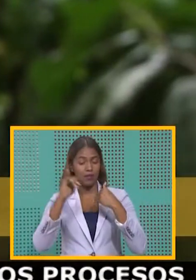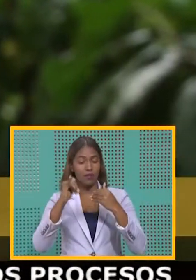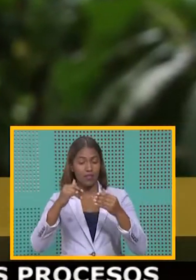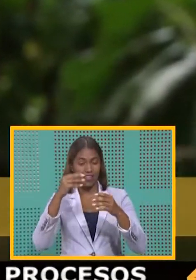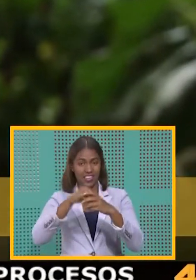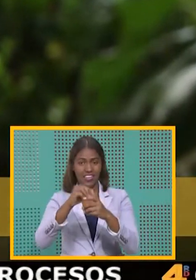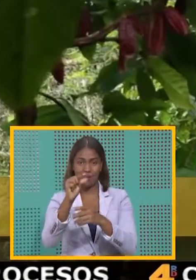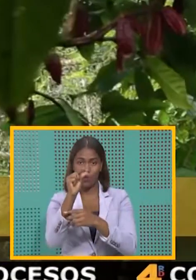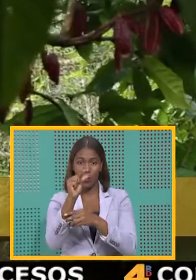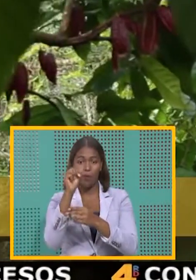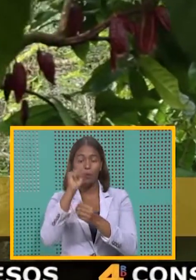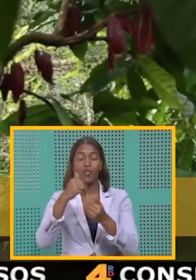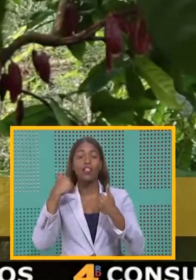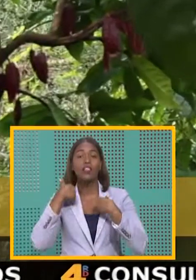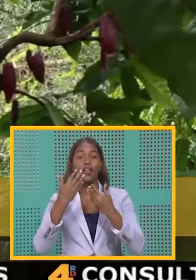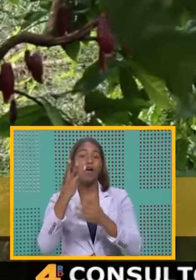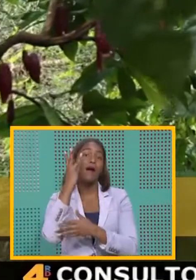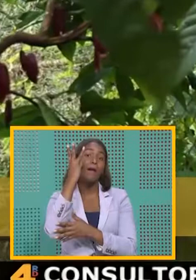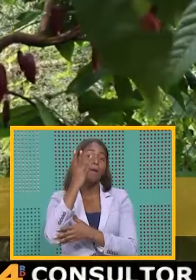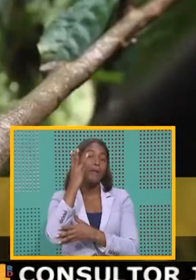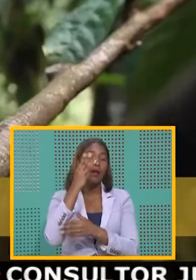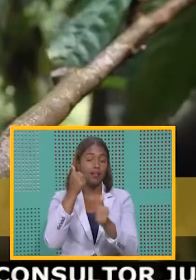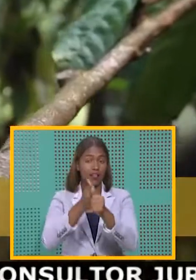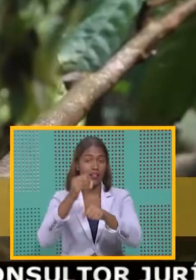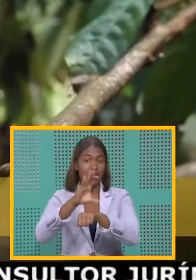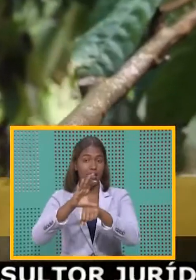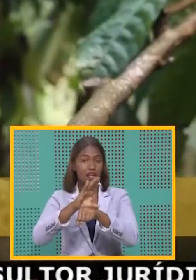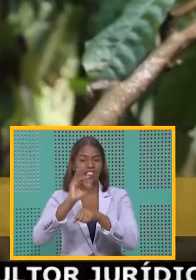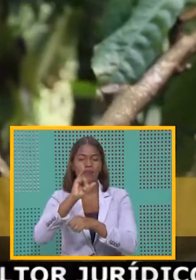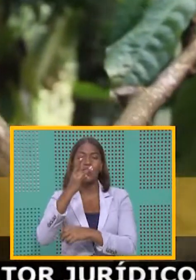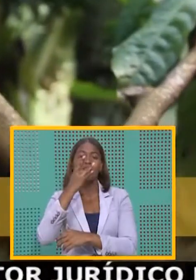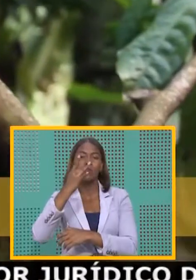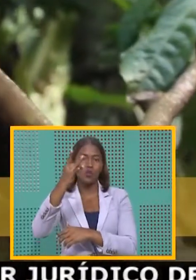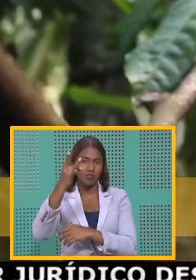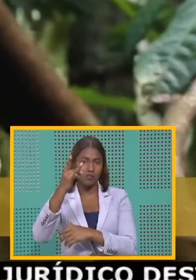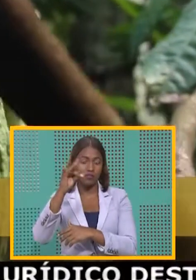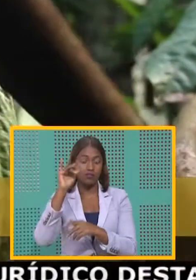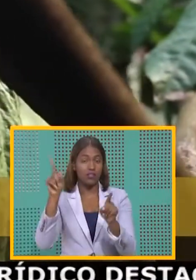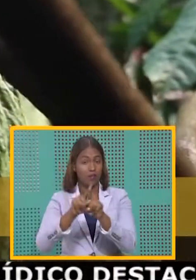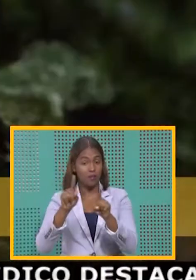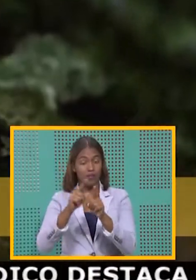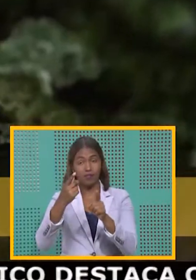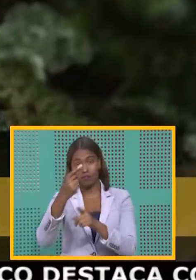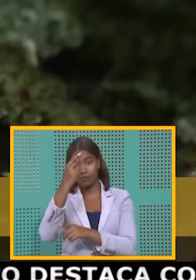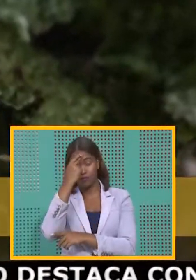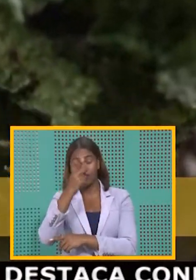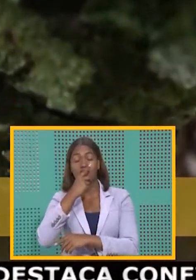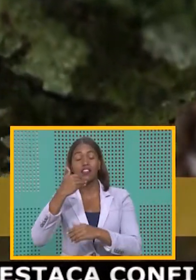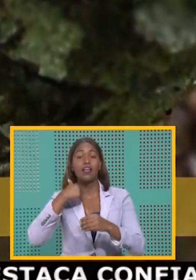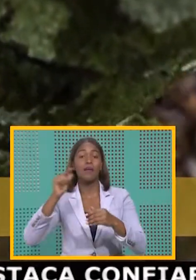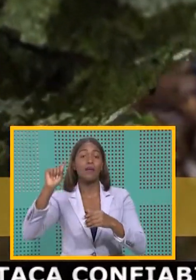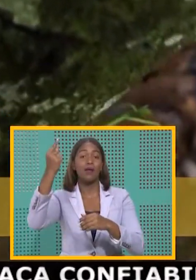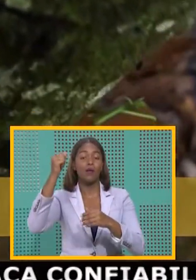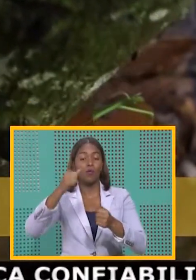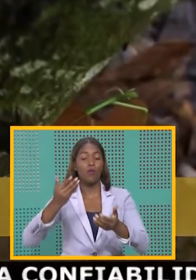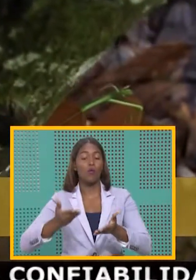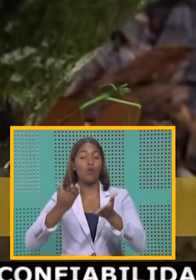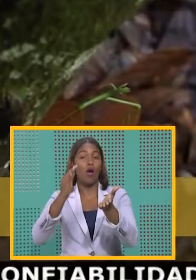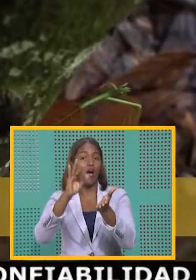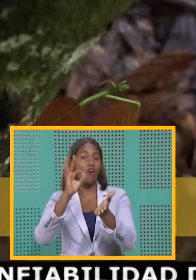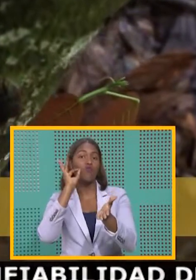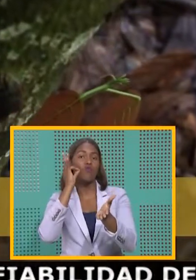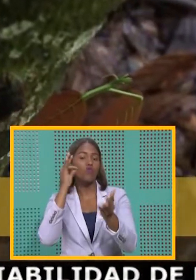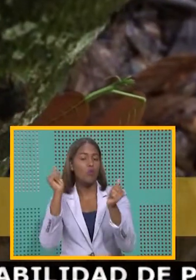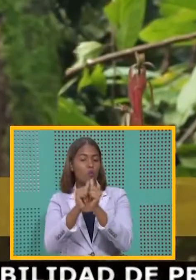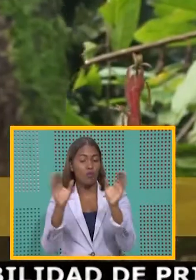grano también puede obtenerse vino de cacao y mermelada. Asimismo, República Dominicana fue el primero en ofrecer el fruto con